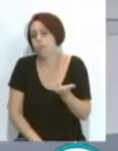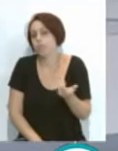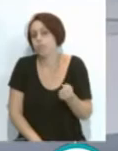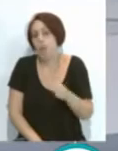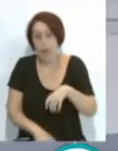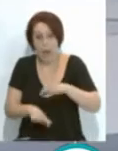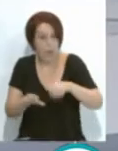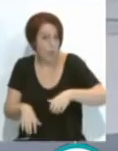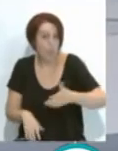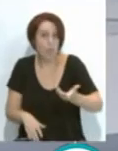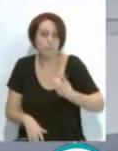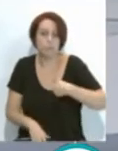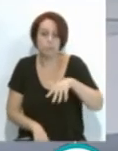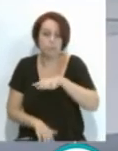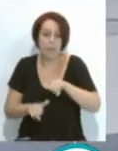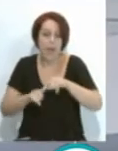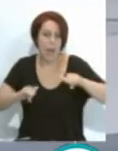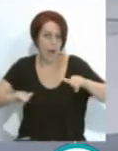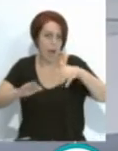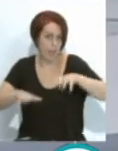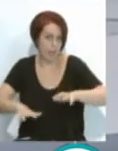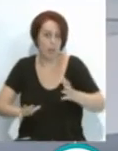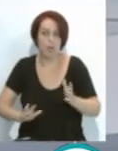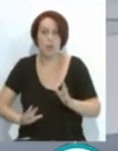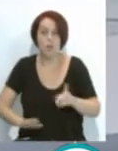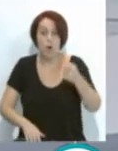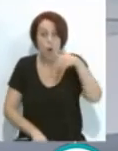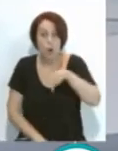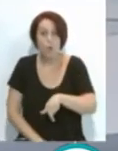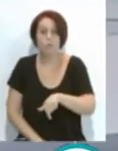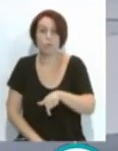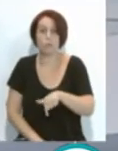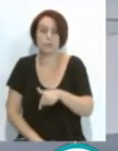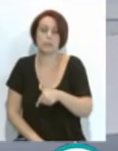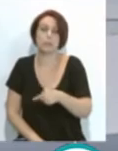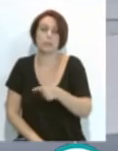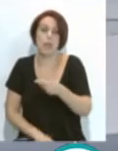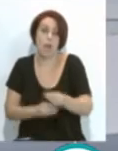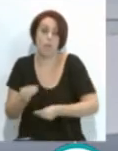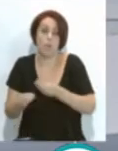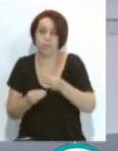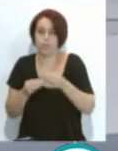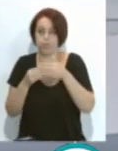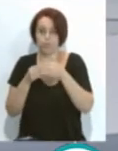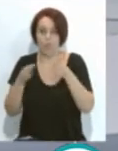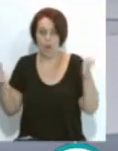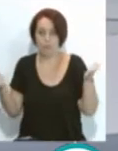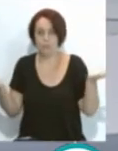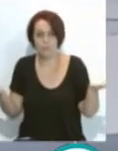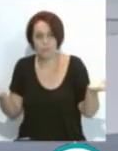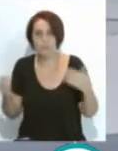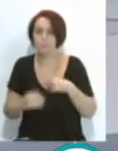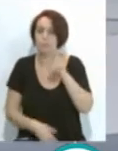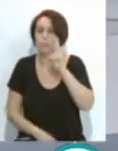del Cádiz Club de Fútbol, de la Bahía de Cádiz, y hoy hacíamos ese debut y veíamos justamente